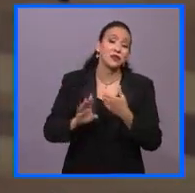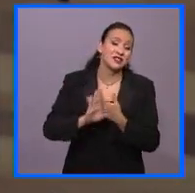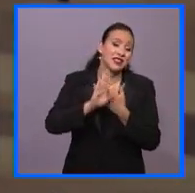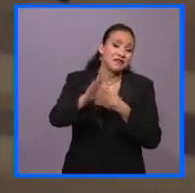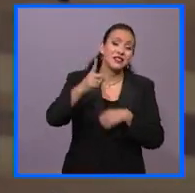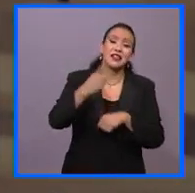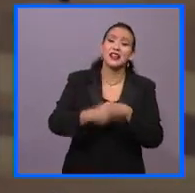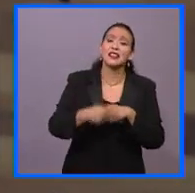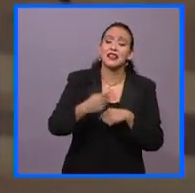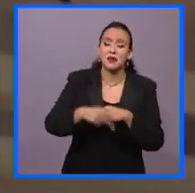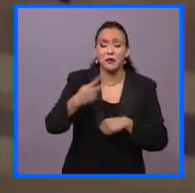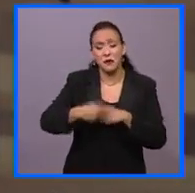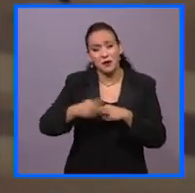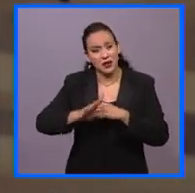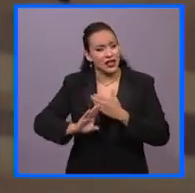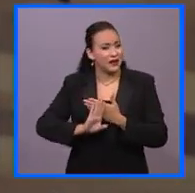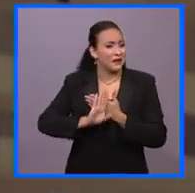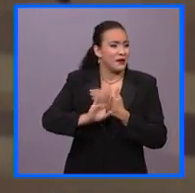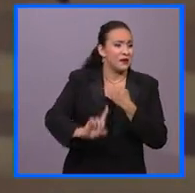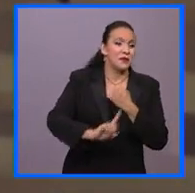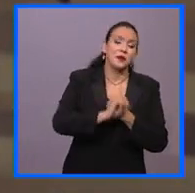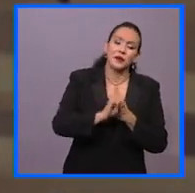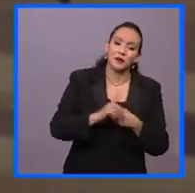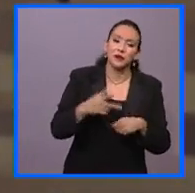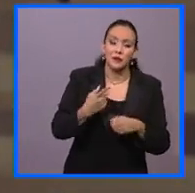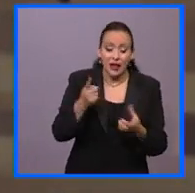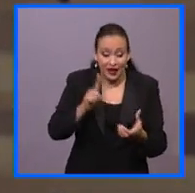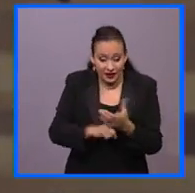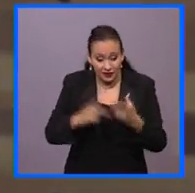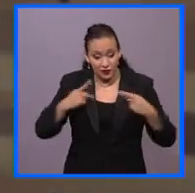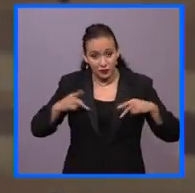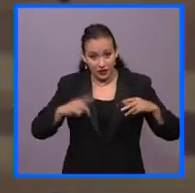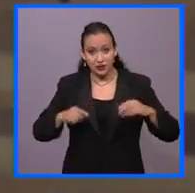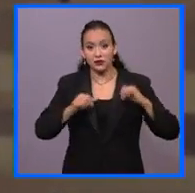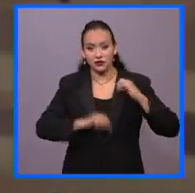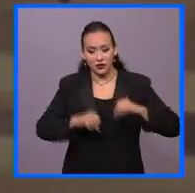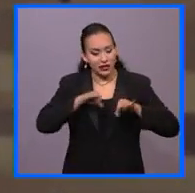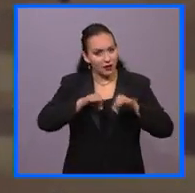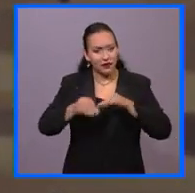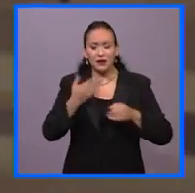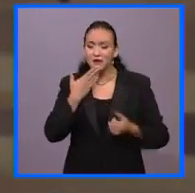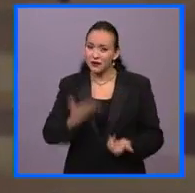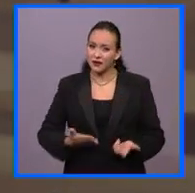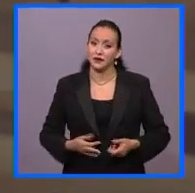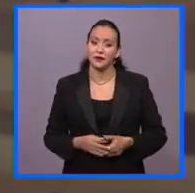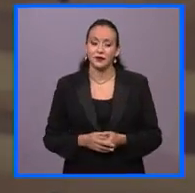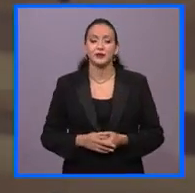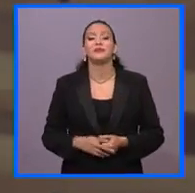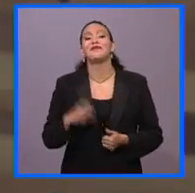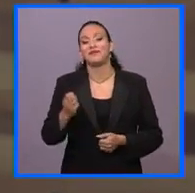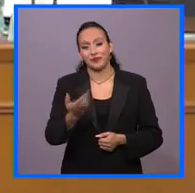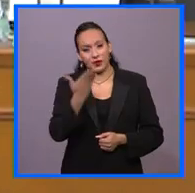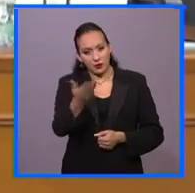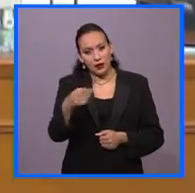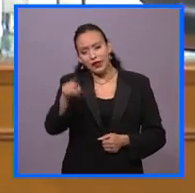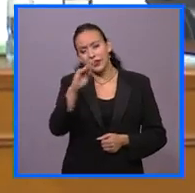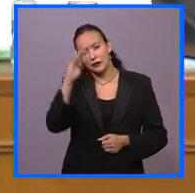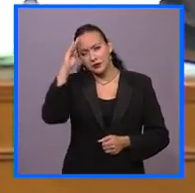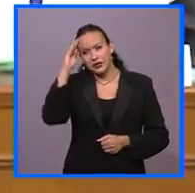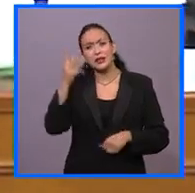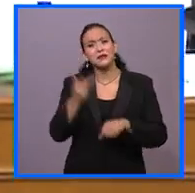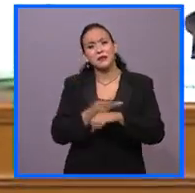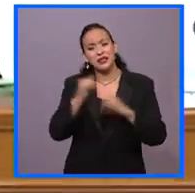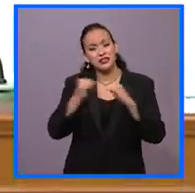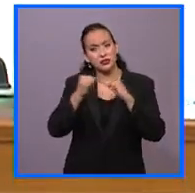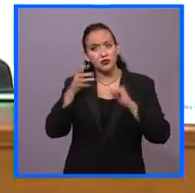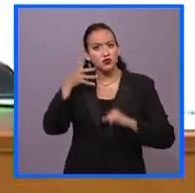un gran segmento de mexicanos de bien que han trabajado por ese bien. Llamó a analizar el futuro de la institución con